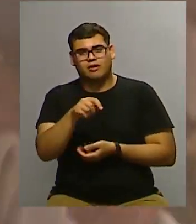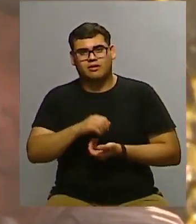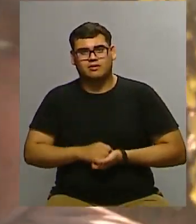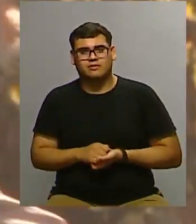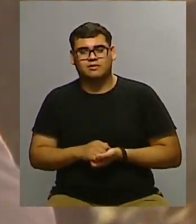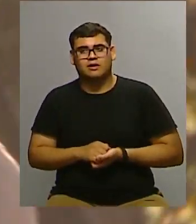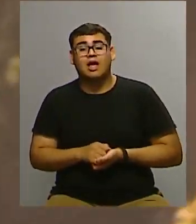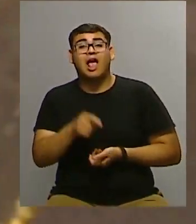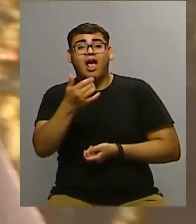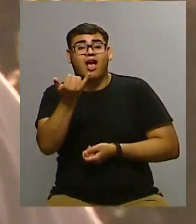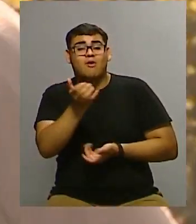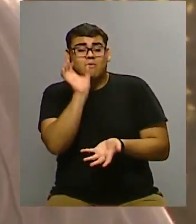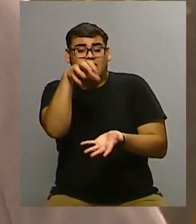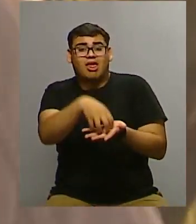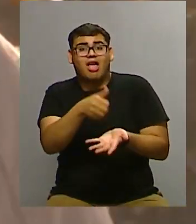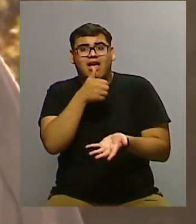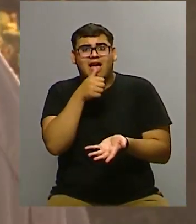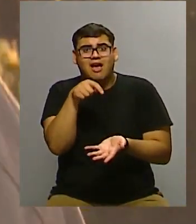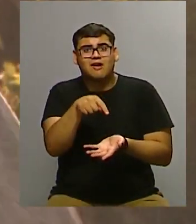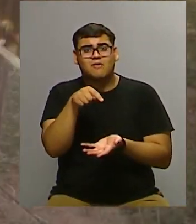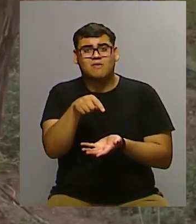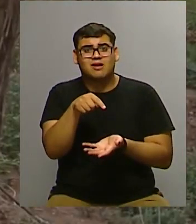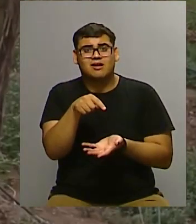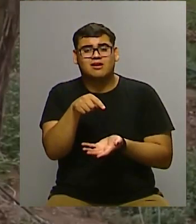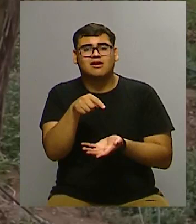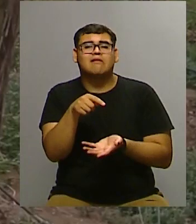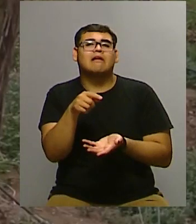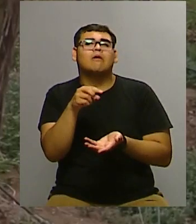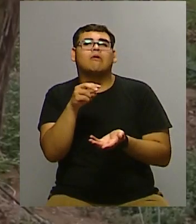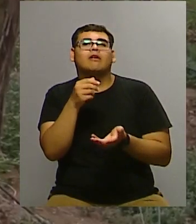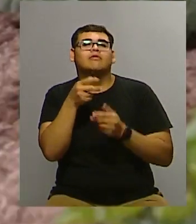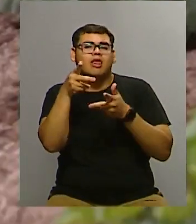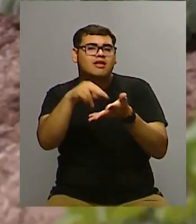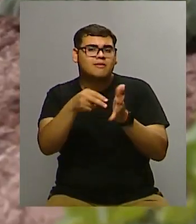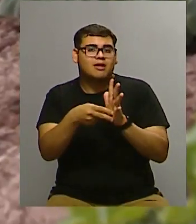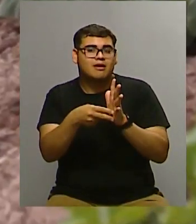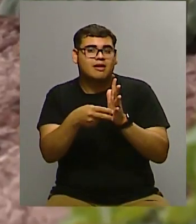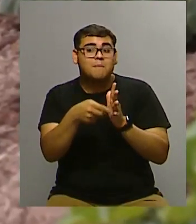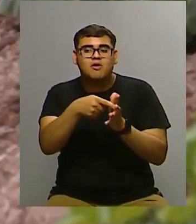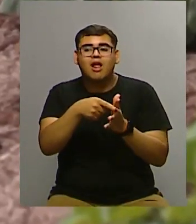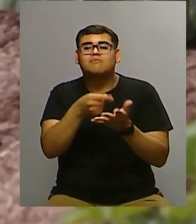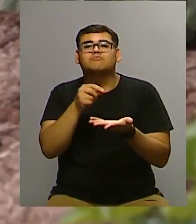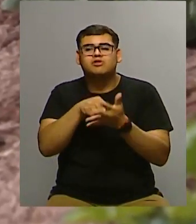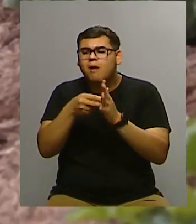de Irrigación que nos diagnostique el problema, pero que no se haga cargo.